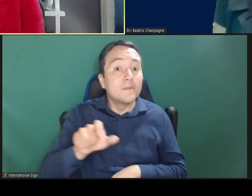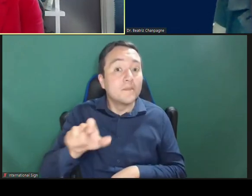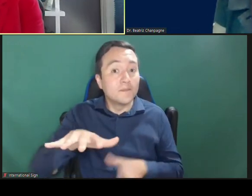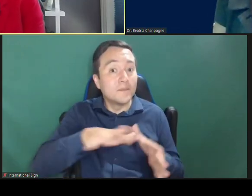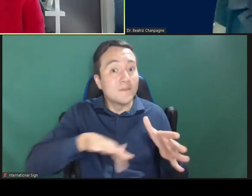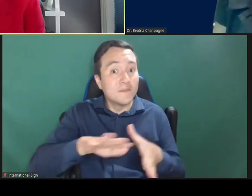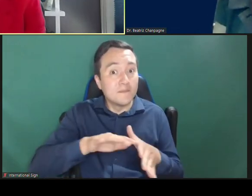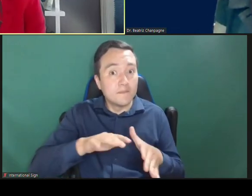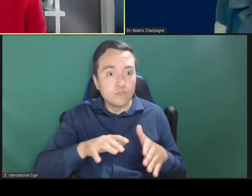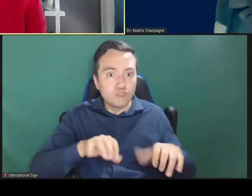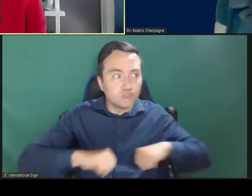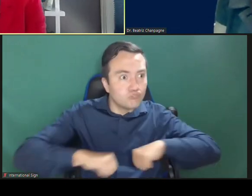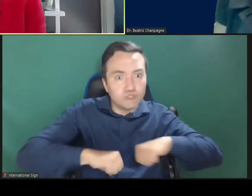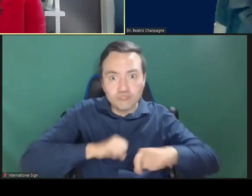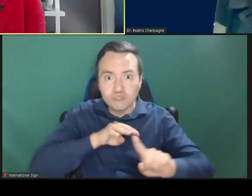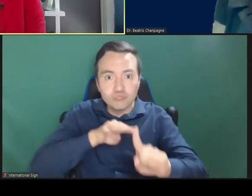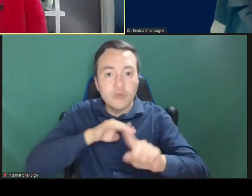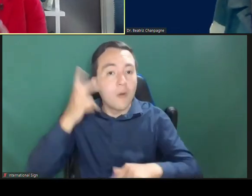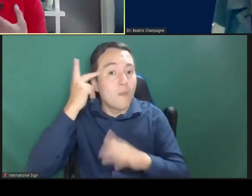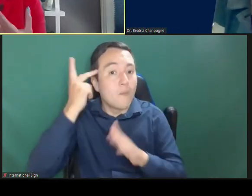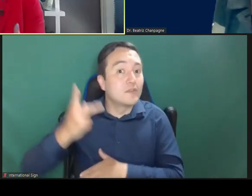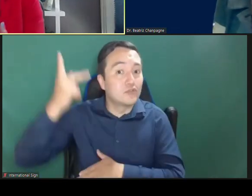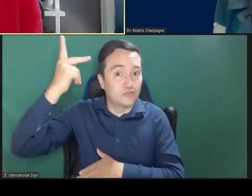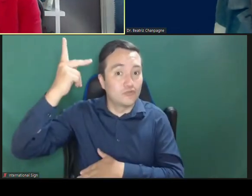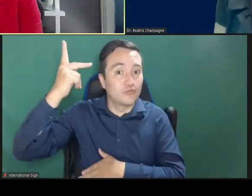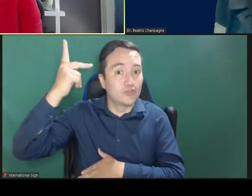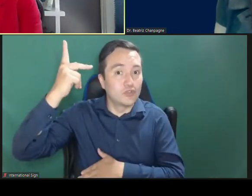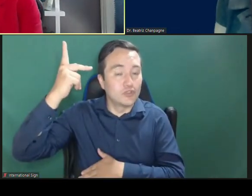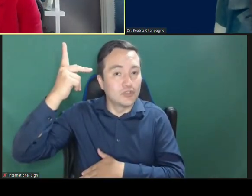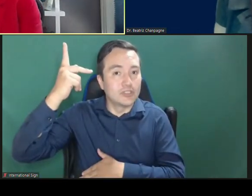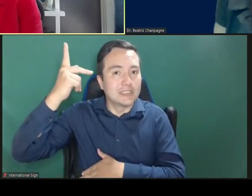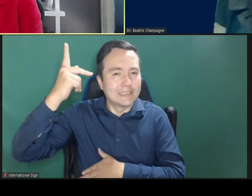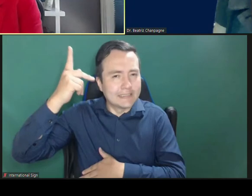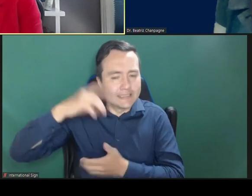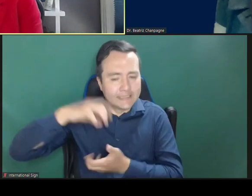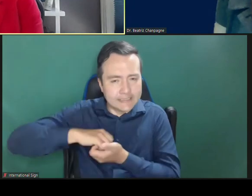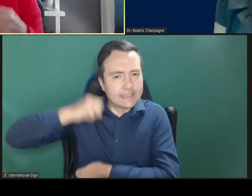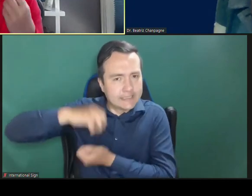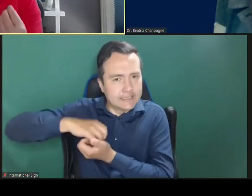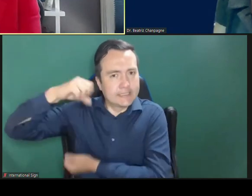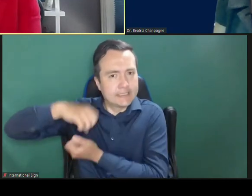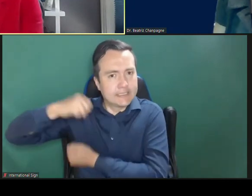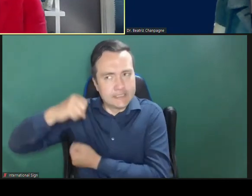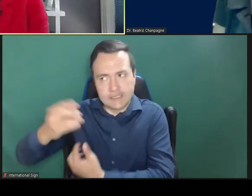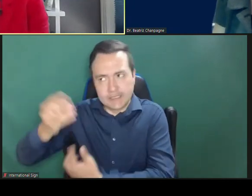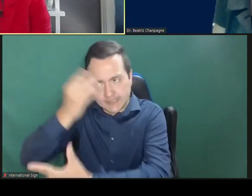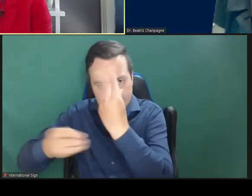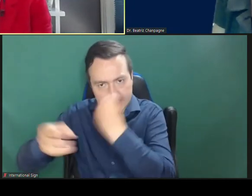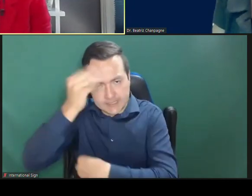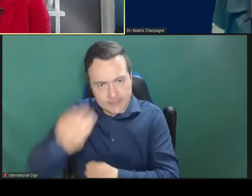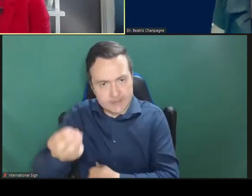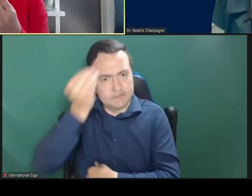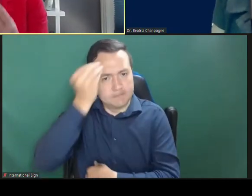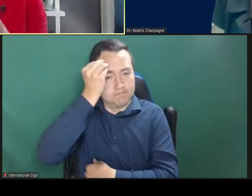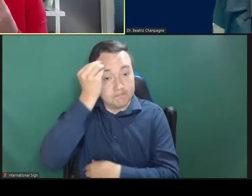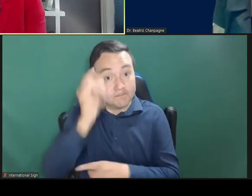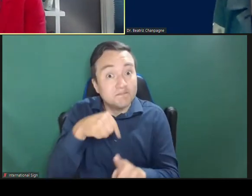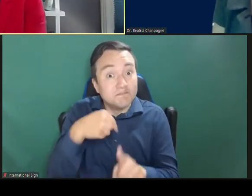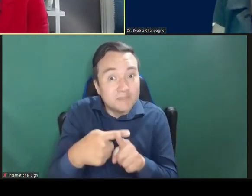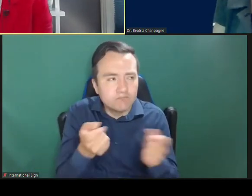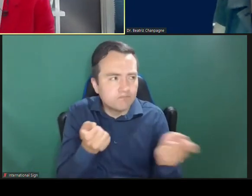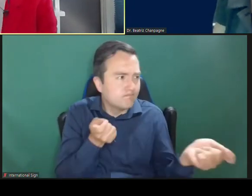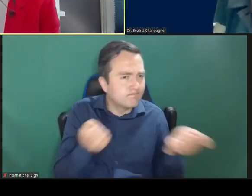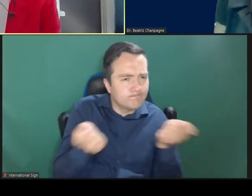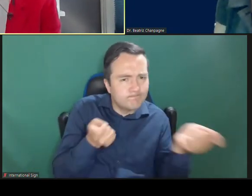importancia en un influjo de recursos también digamos que permitan esa esa profesionalización la visión estratégica la visión de